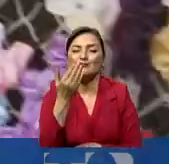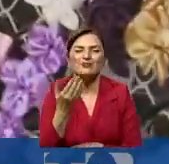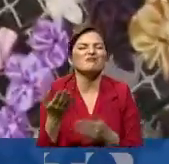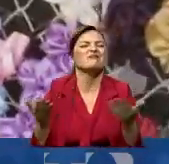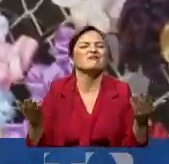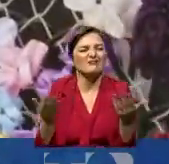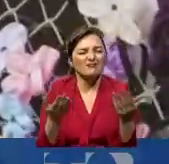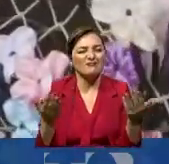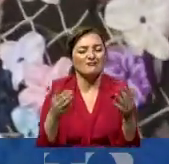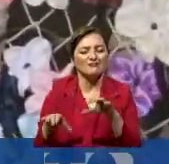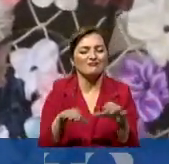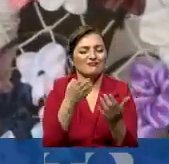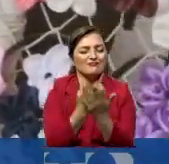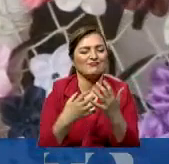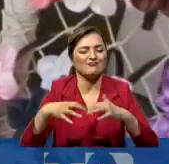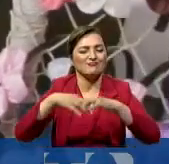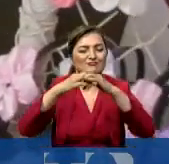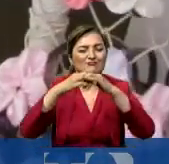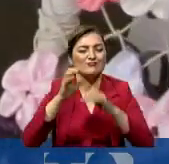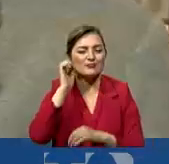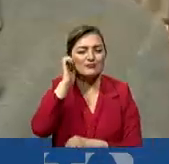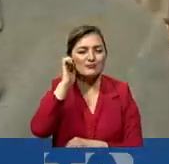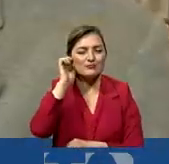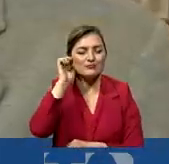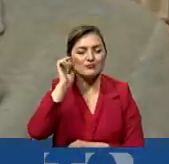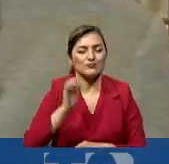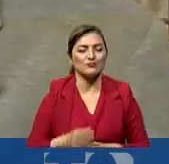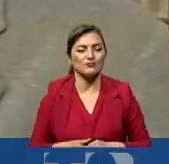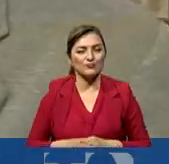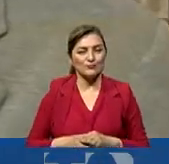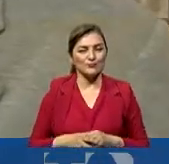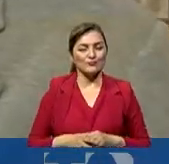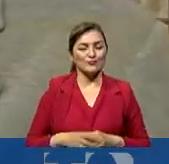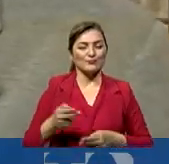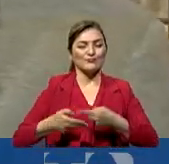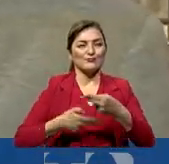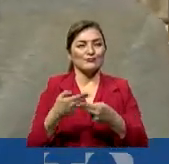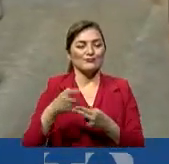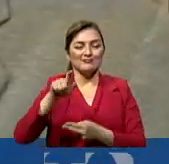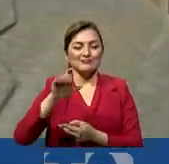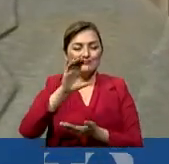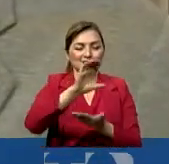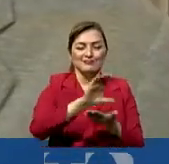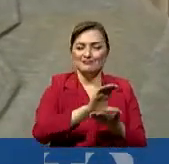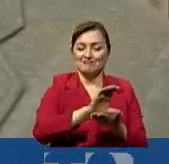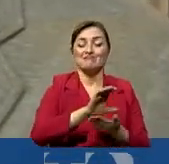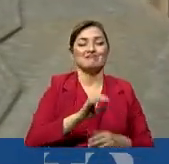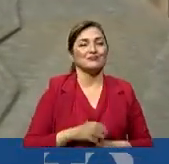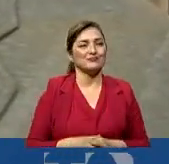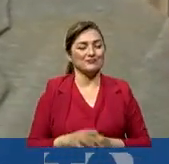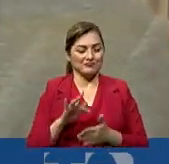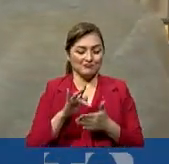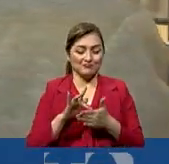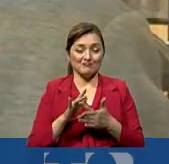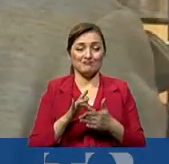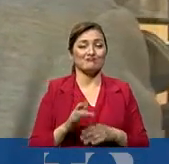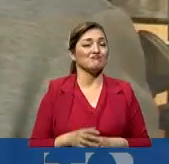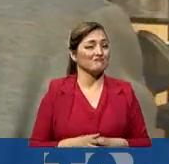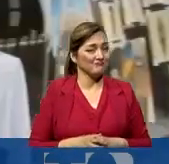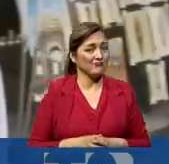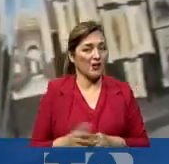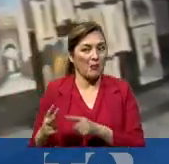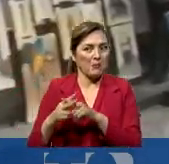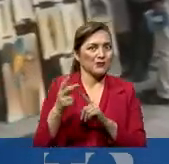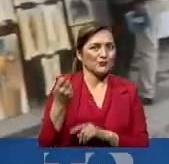sector reactivar la economía de la urbe. Esos emprendimientos necesitan capital fresco, de cierta forma de riesgo, porque no es lo mismo que sacar un